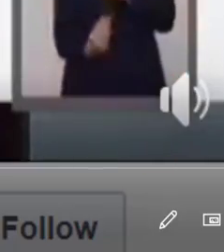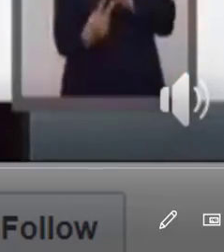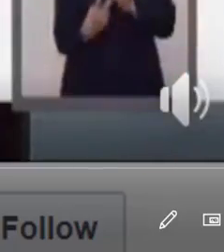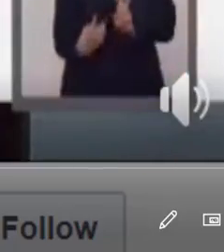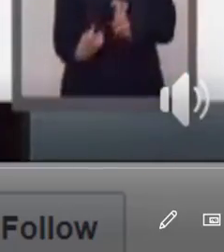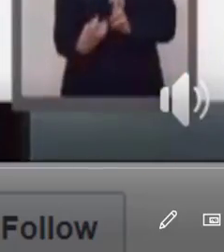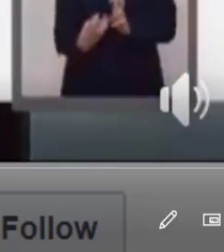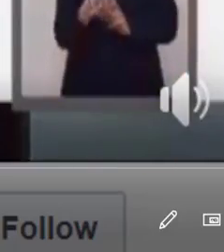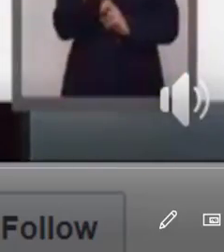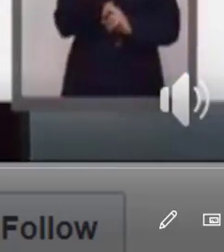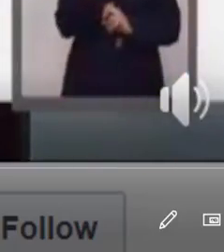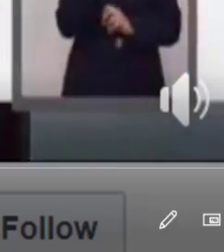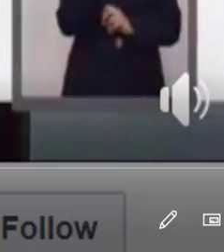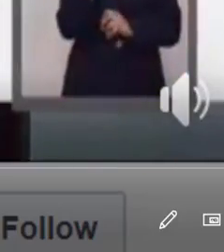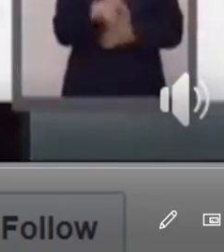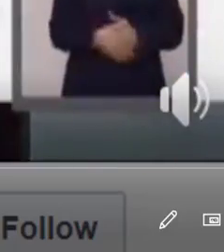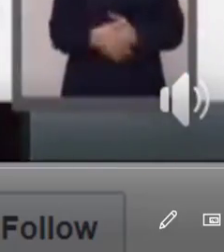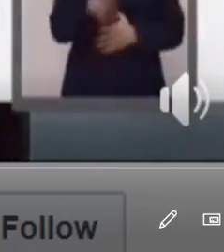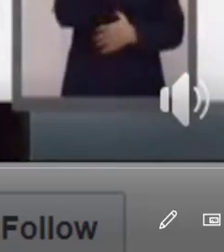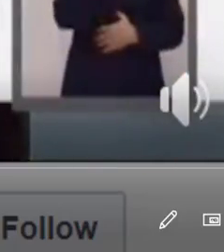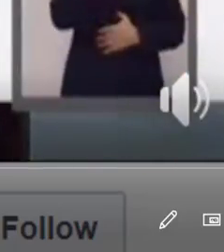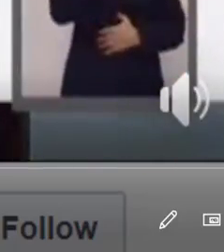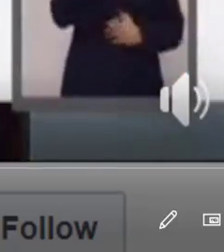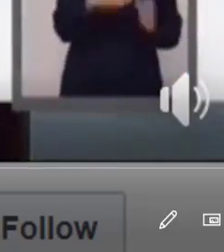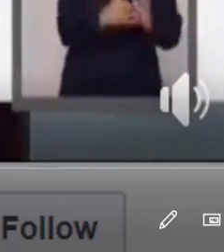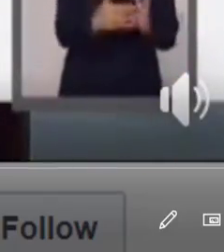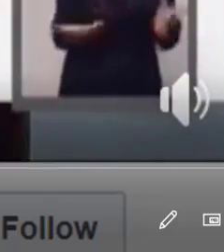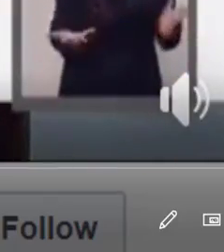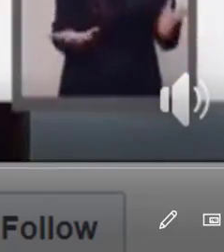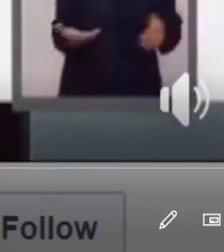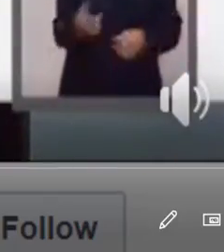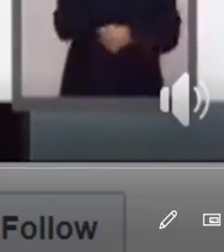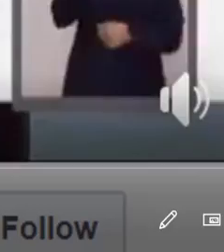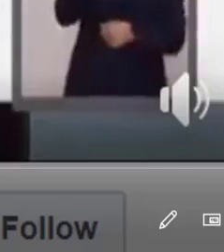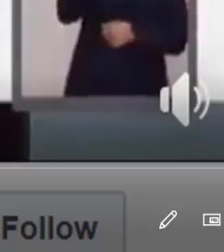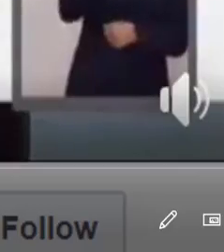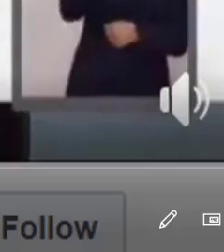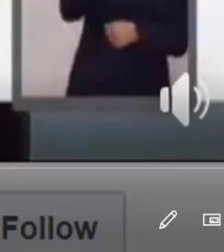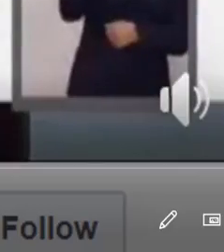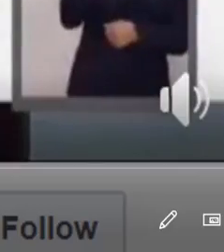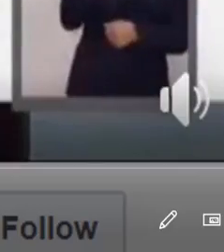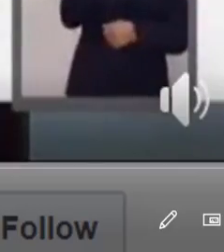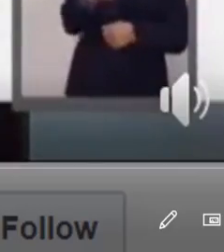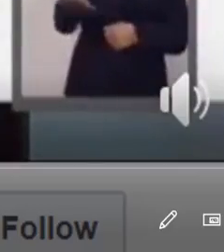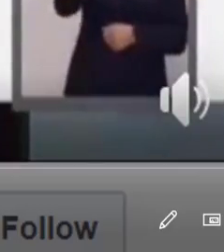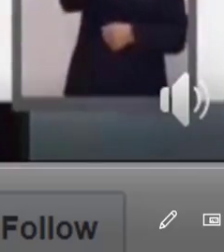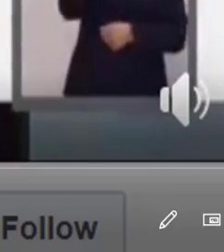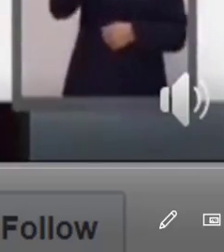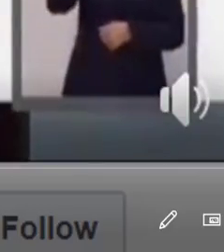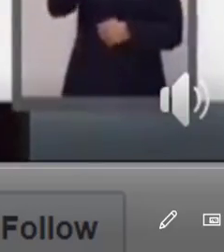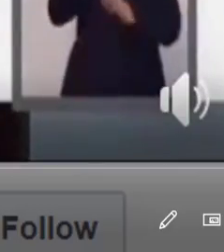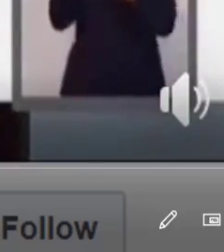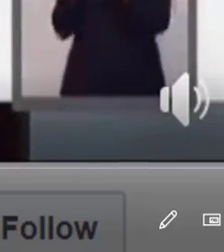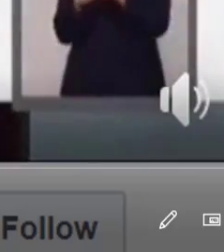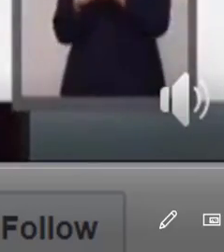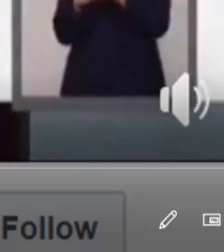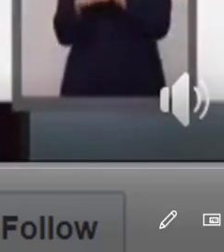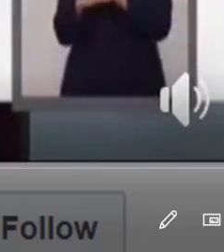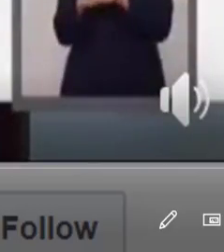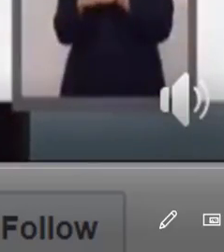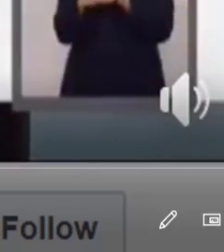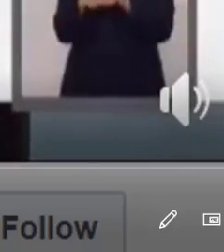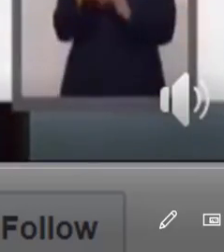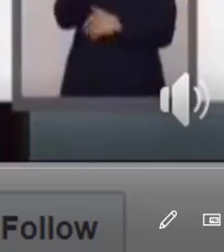250 mil. Aquí, en el caso de Bansefi, de 170 mil, estamos hablando